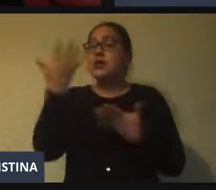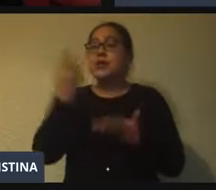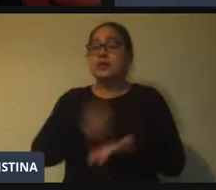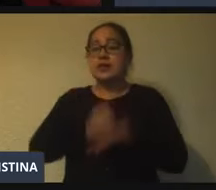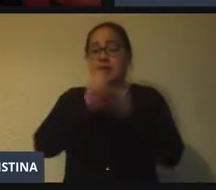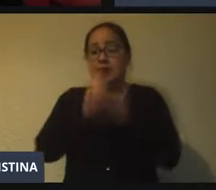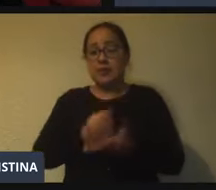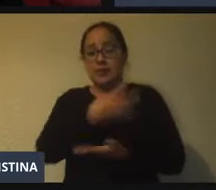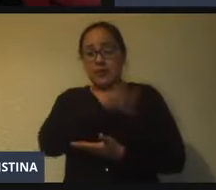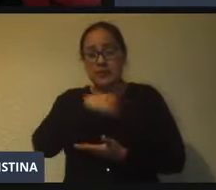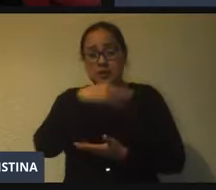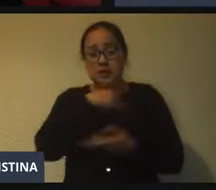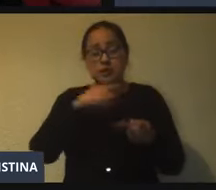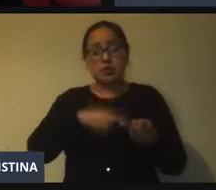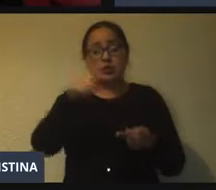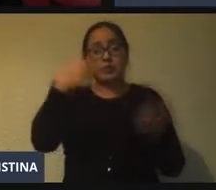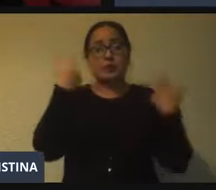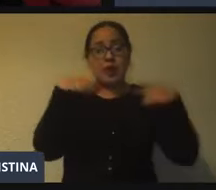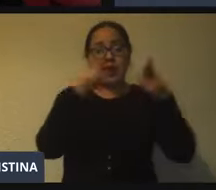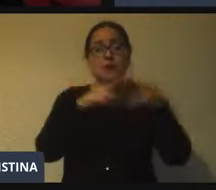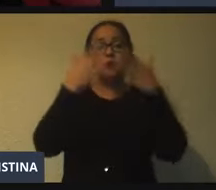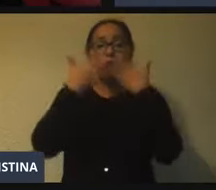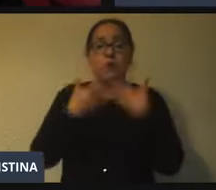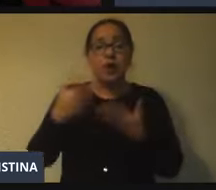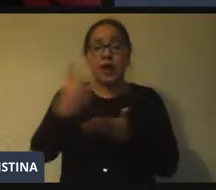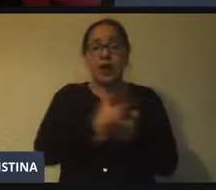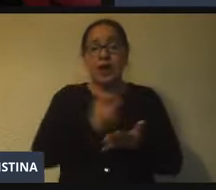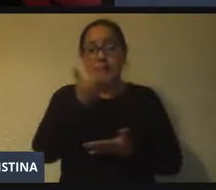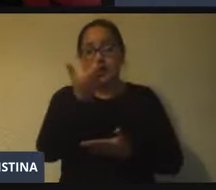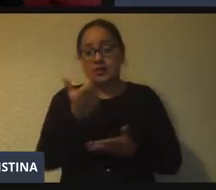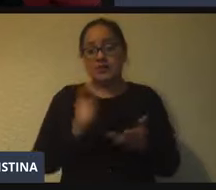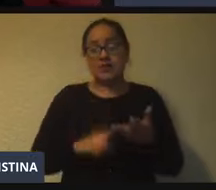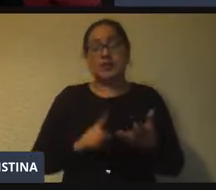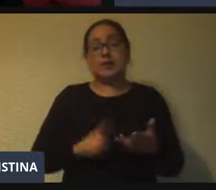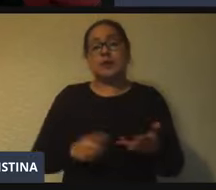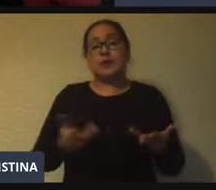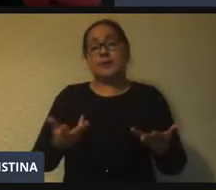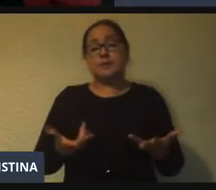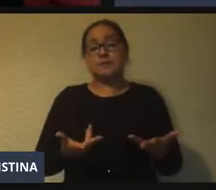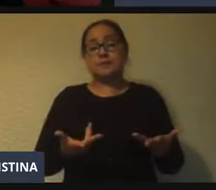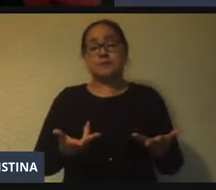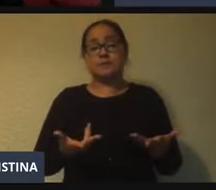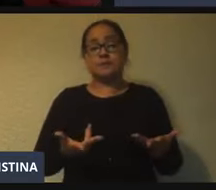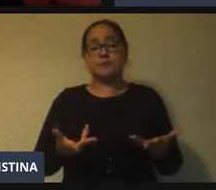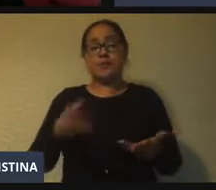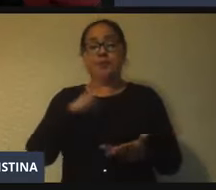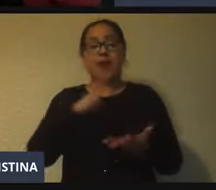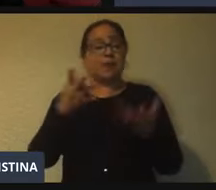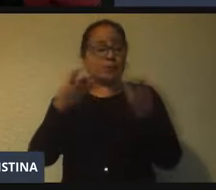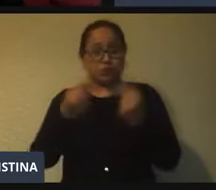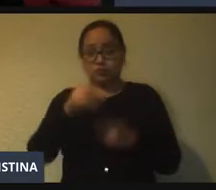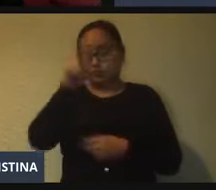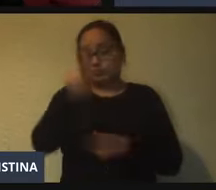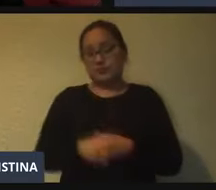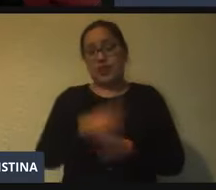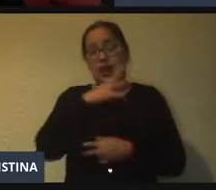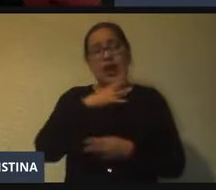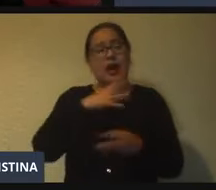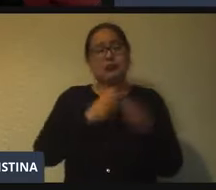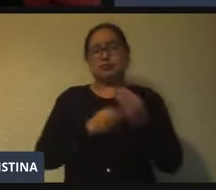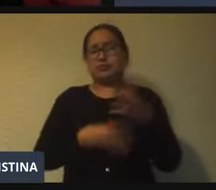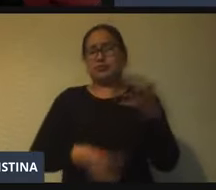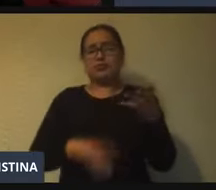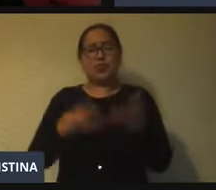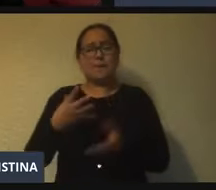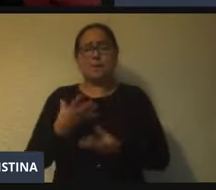los maestros están quedando también sin este sustento. Hay muchas, de verdad pudiera mencionar muchas, pero